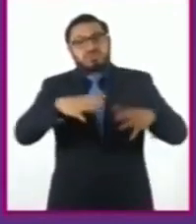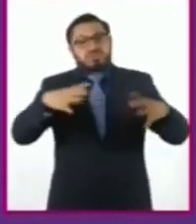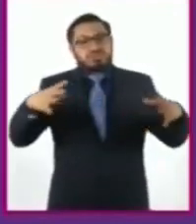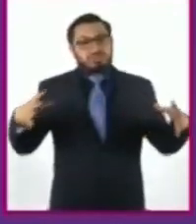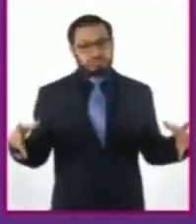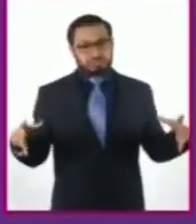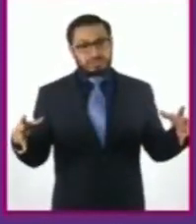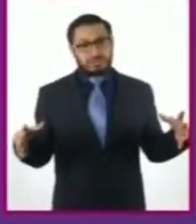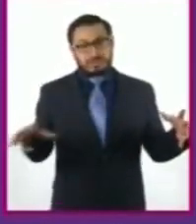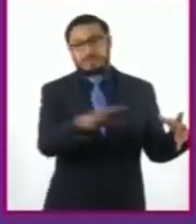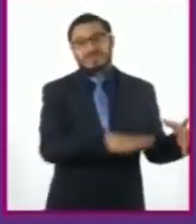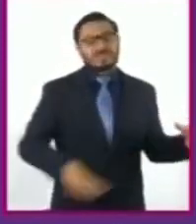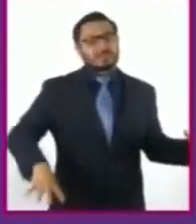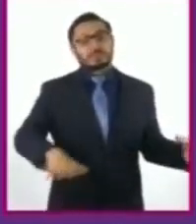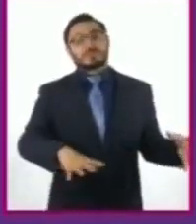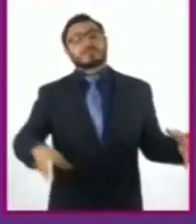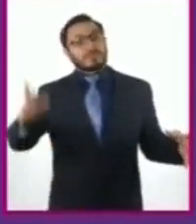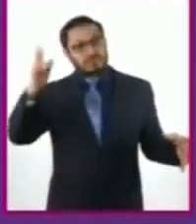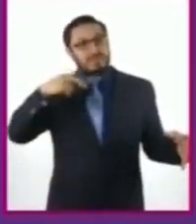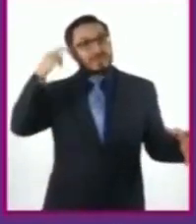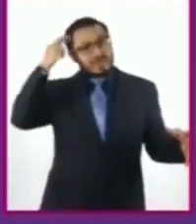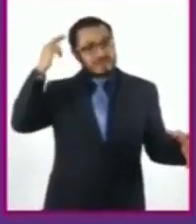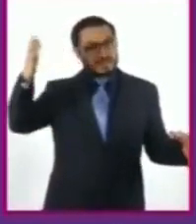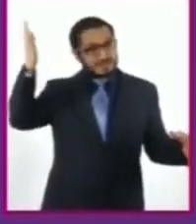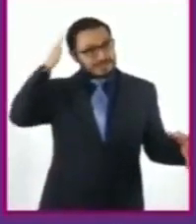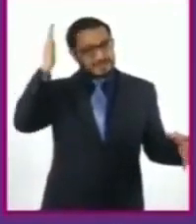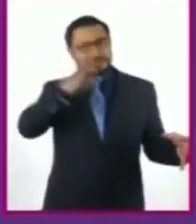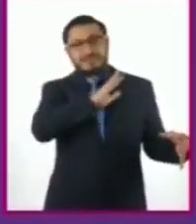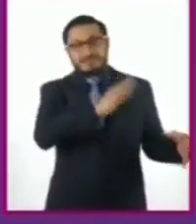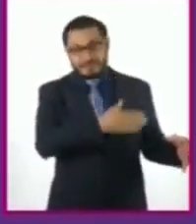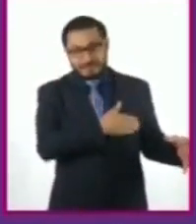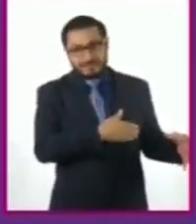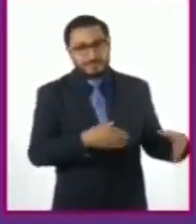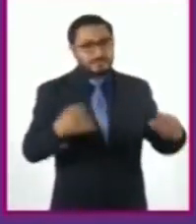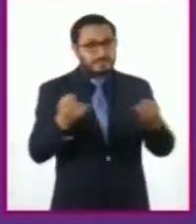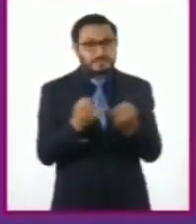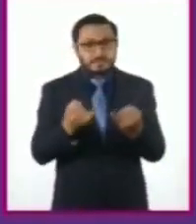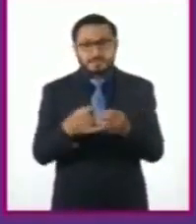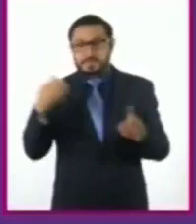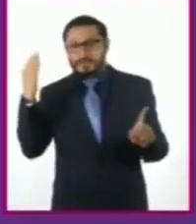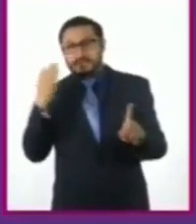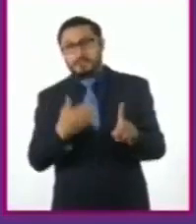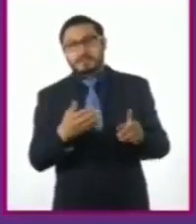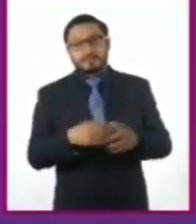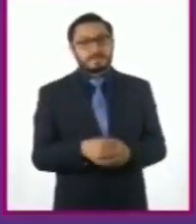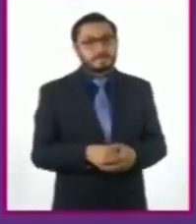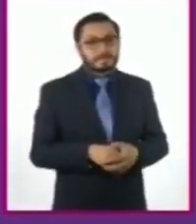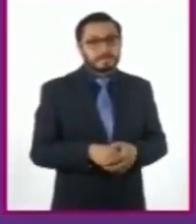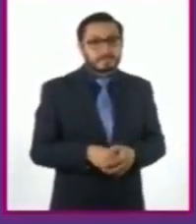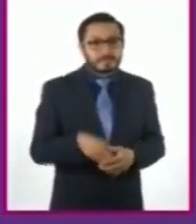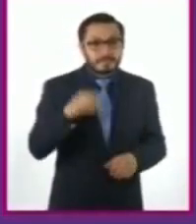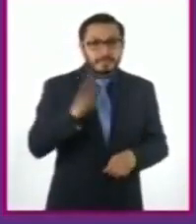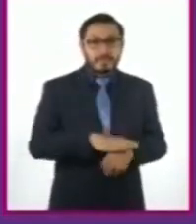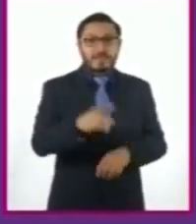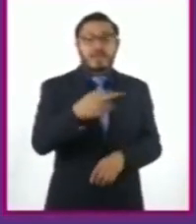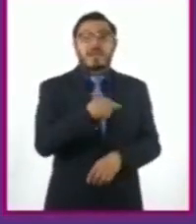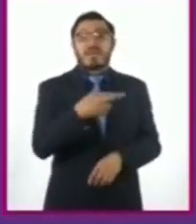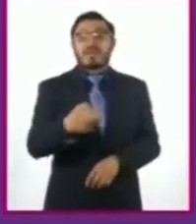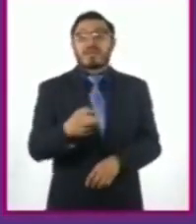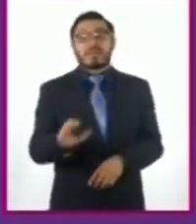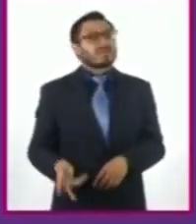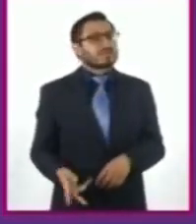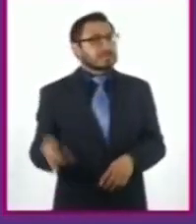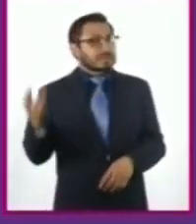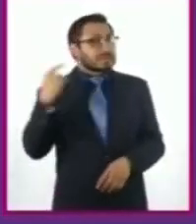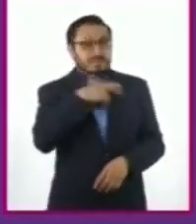de extender los dominios del rey de España, como con el fin de obtener más riquezas inmediatas para el